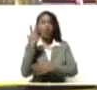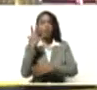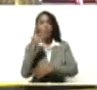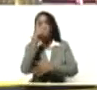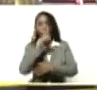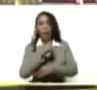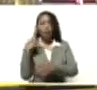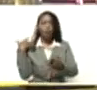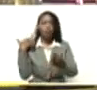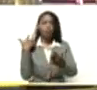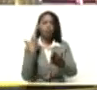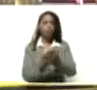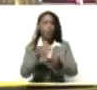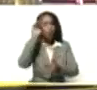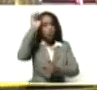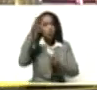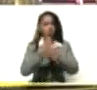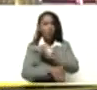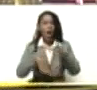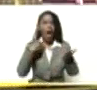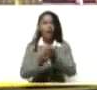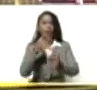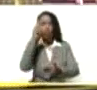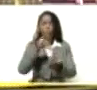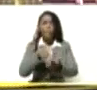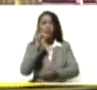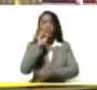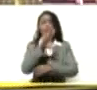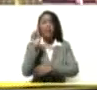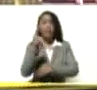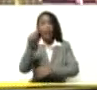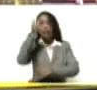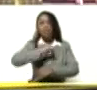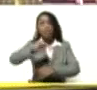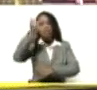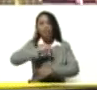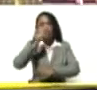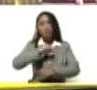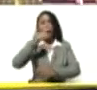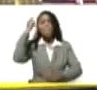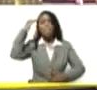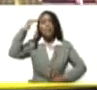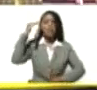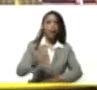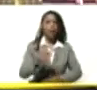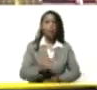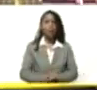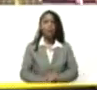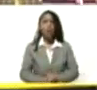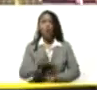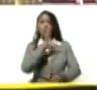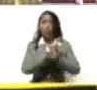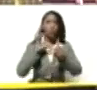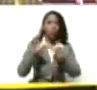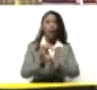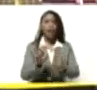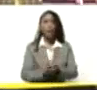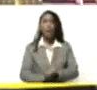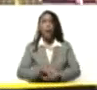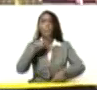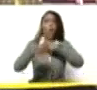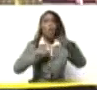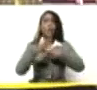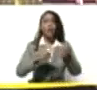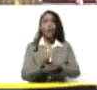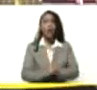años que están por venir al 2030 y más. La resistencia militar, cultural,